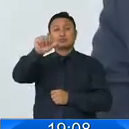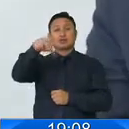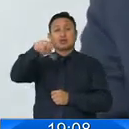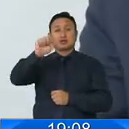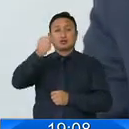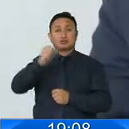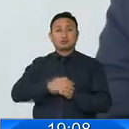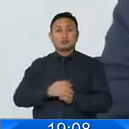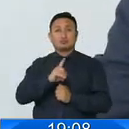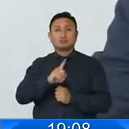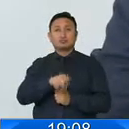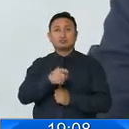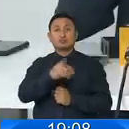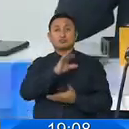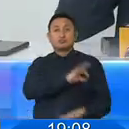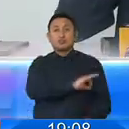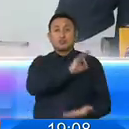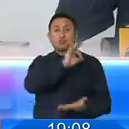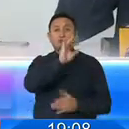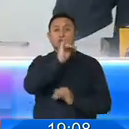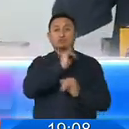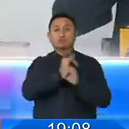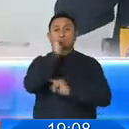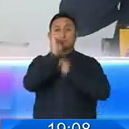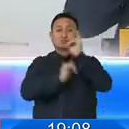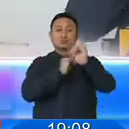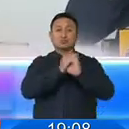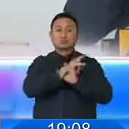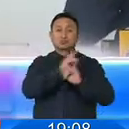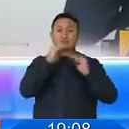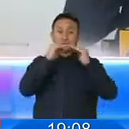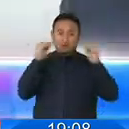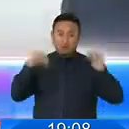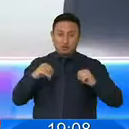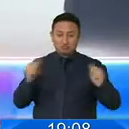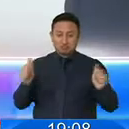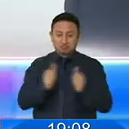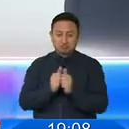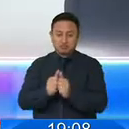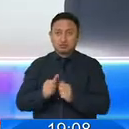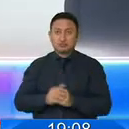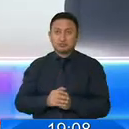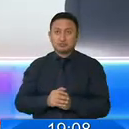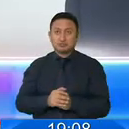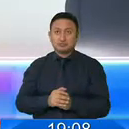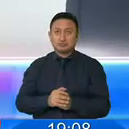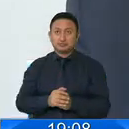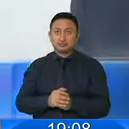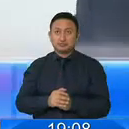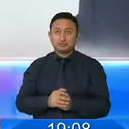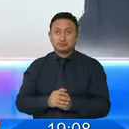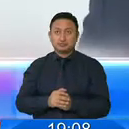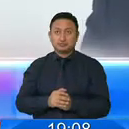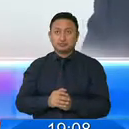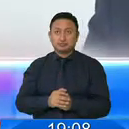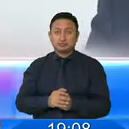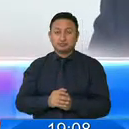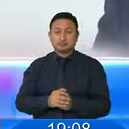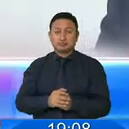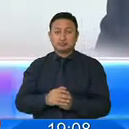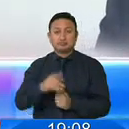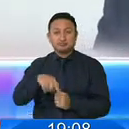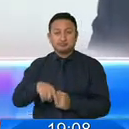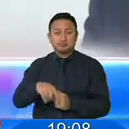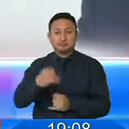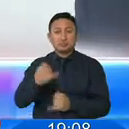estuvo acompañado de un representante del Instituto Interamericano por la Democracia. Vamos a comentar sobre el informe recientemente elaborado